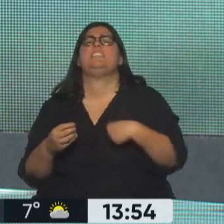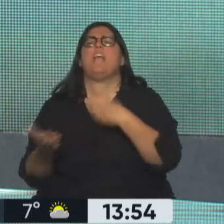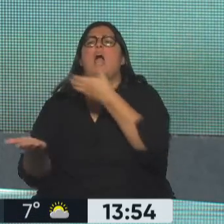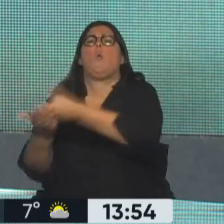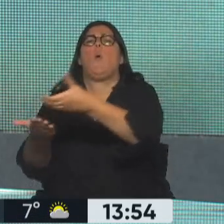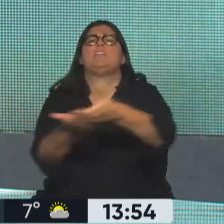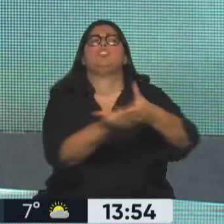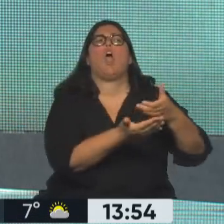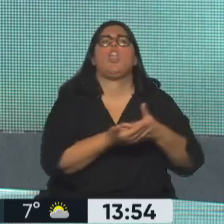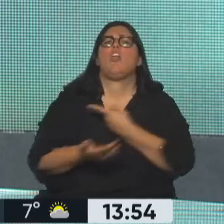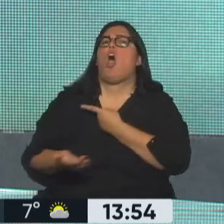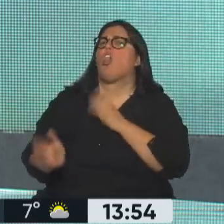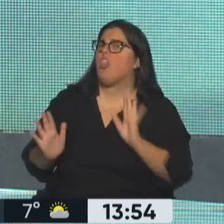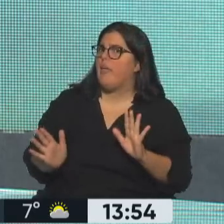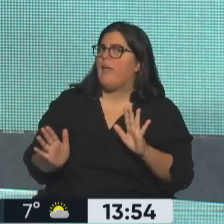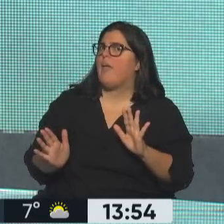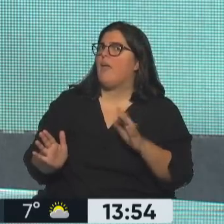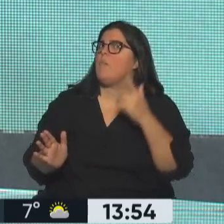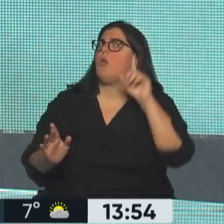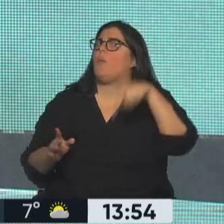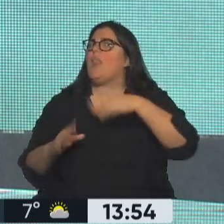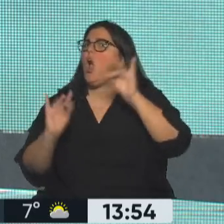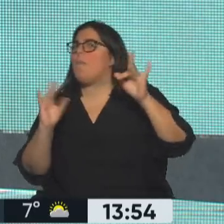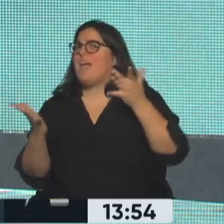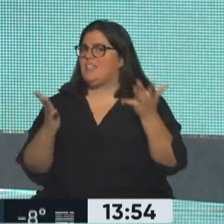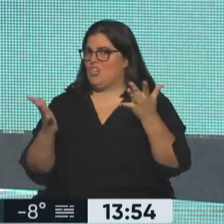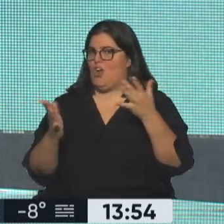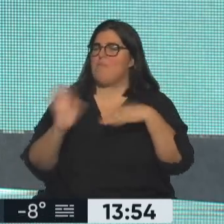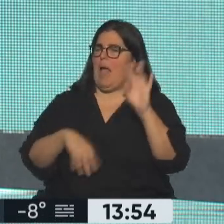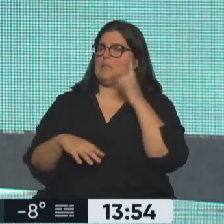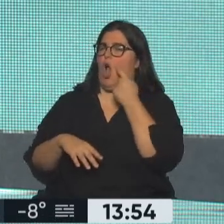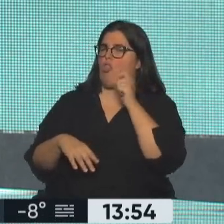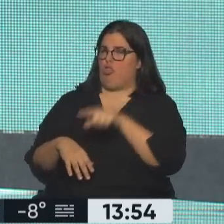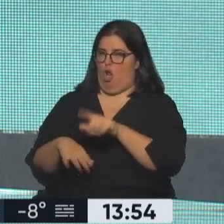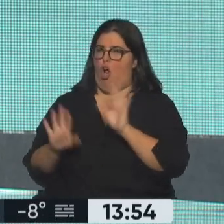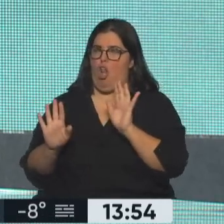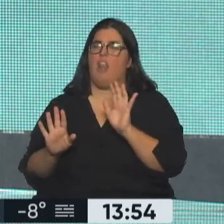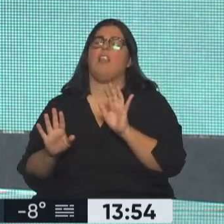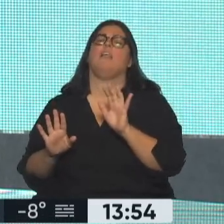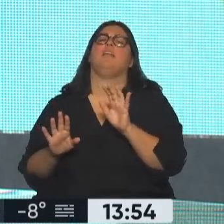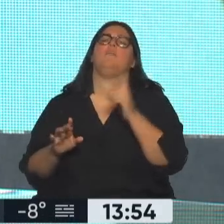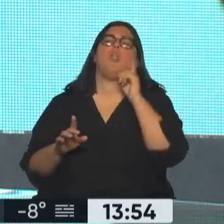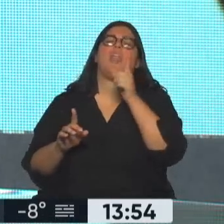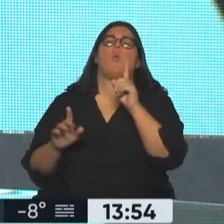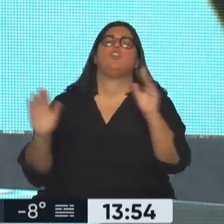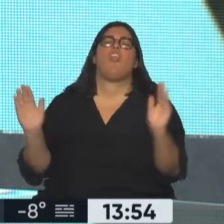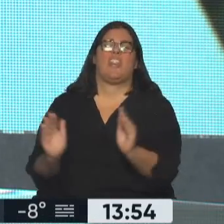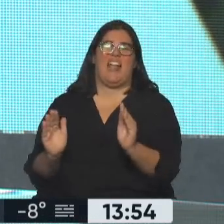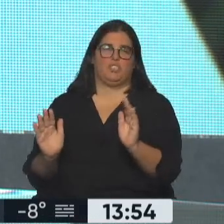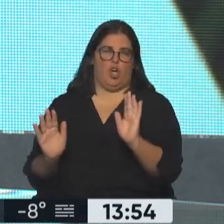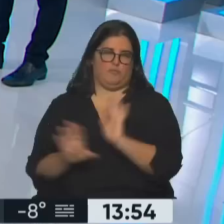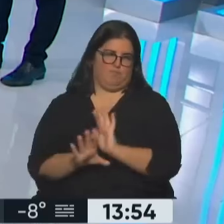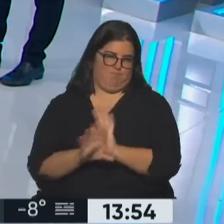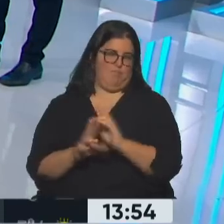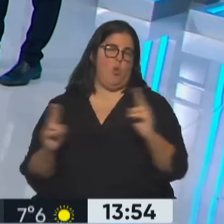caso de Occidente, en la red de Occidente, que nos puede complicar, ¿no? Así que un poco nos deja esta nueva idea de la reducción de riesgos esta